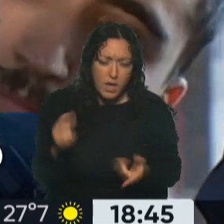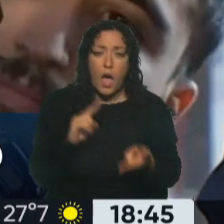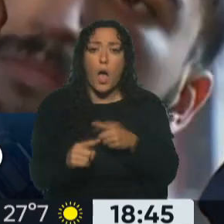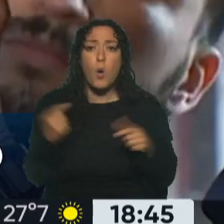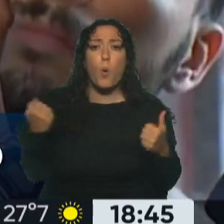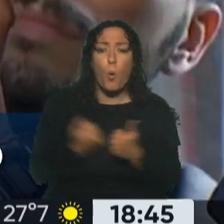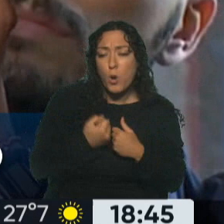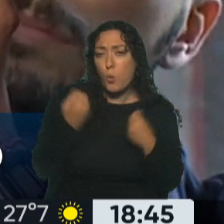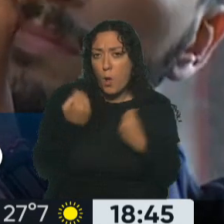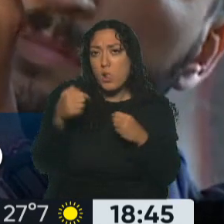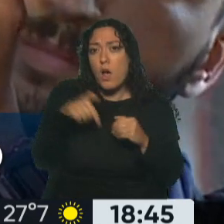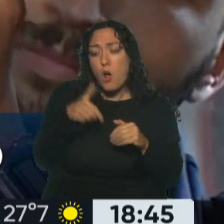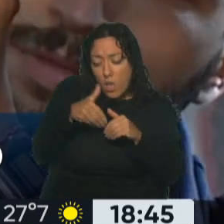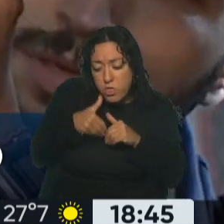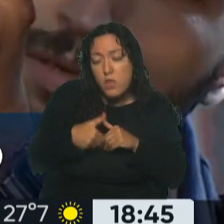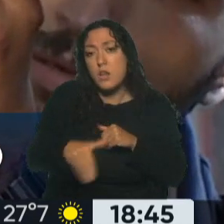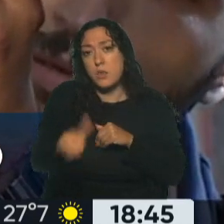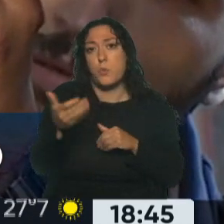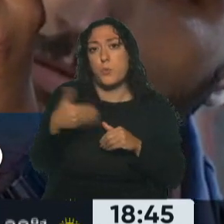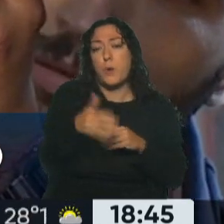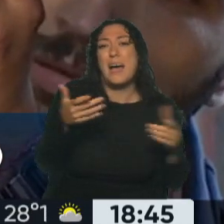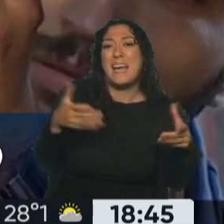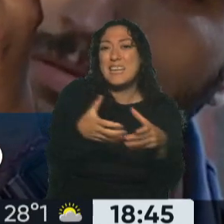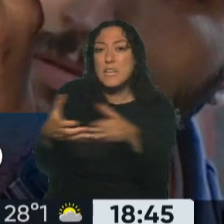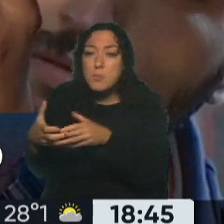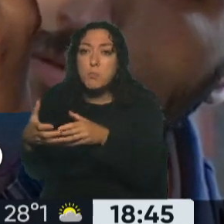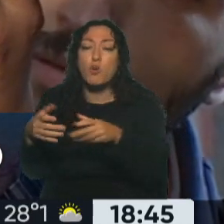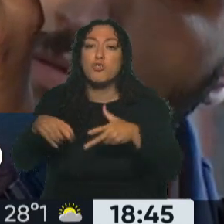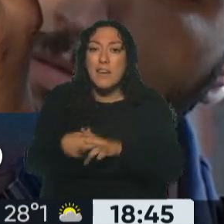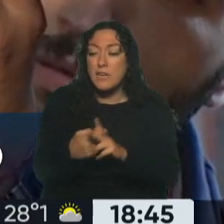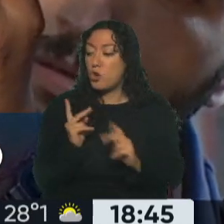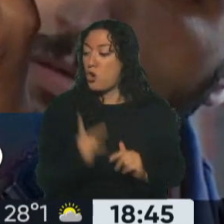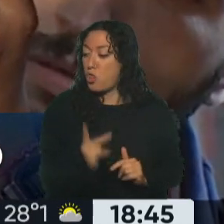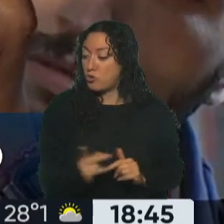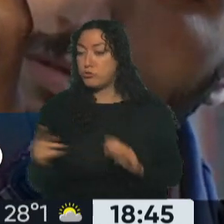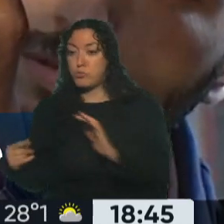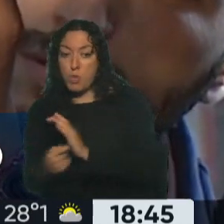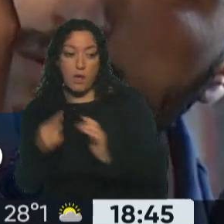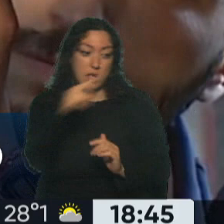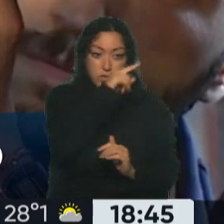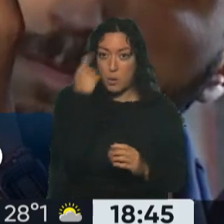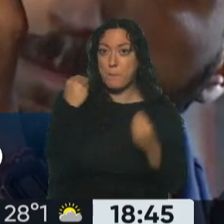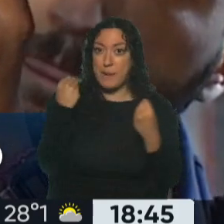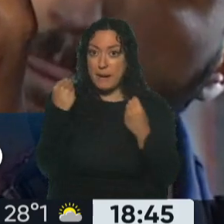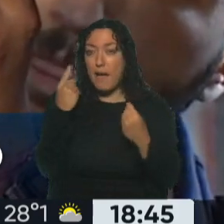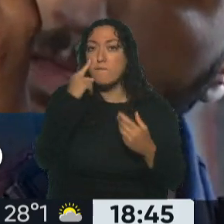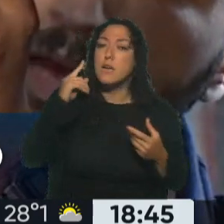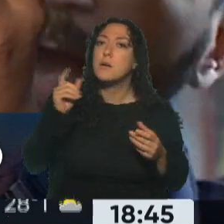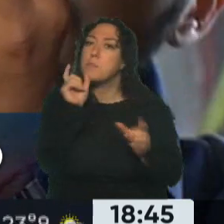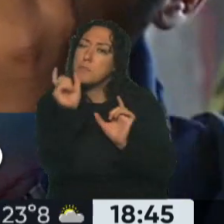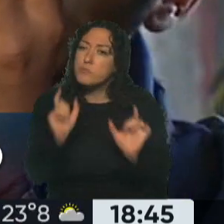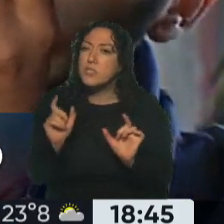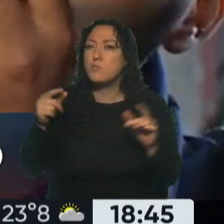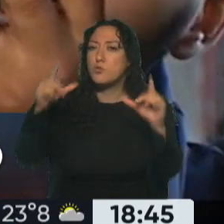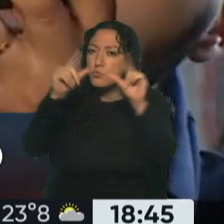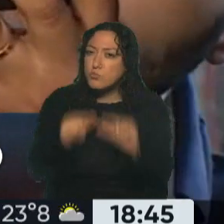es que a partir de ahora se establecían equipos técnicos de las dos partes para seguir trabajando, para precisar conceptos y números. ¿Y el